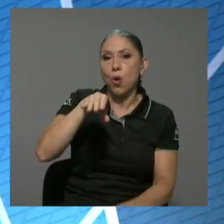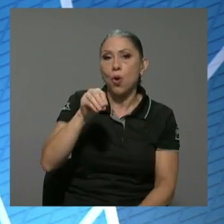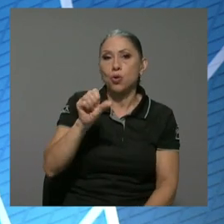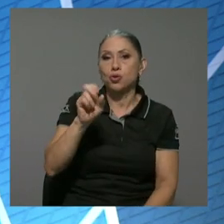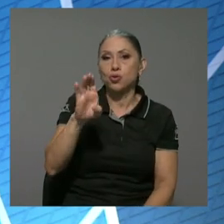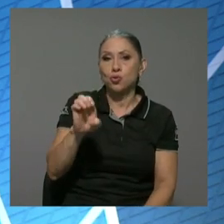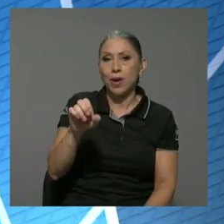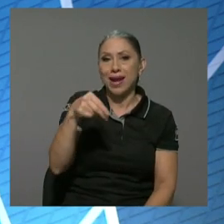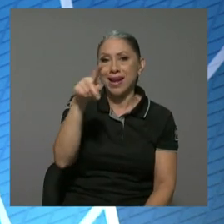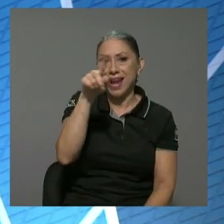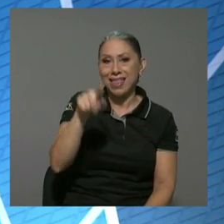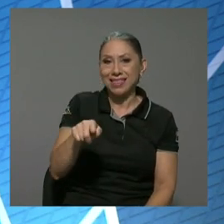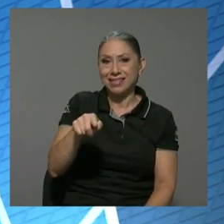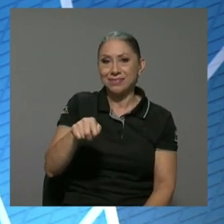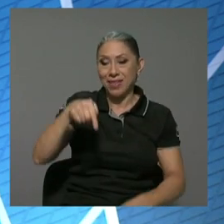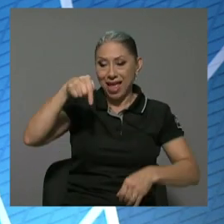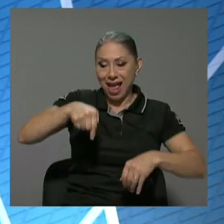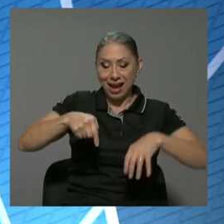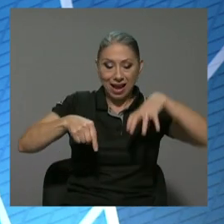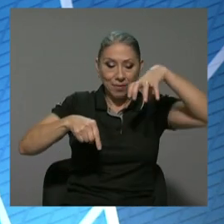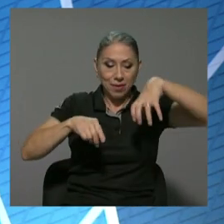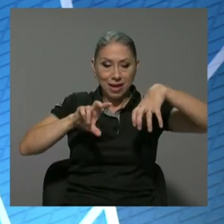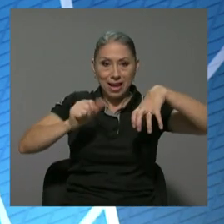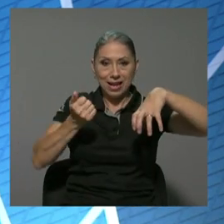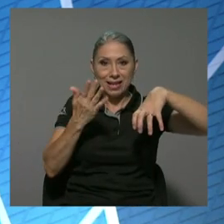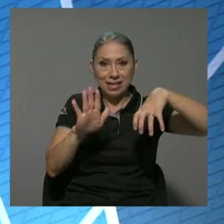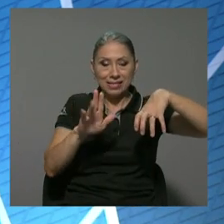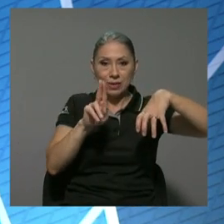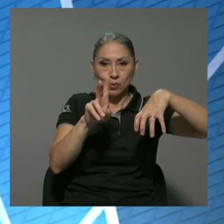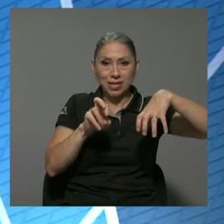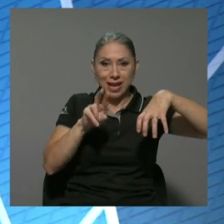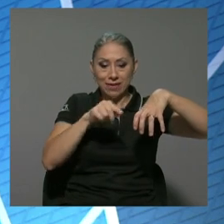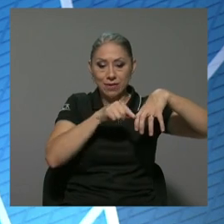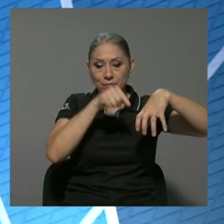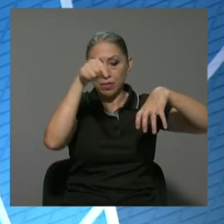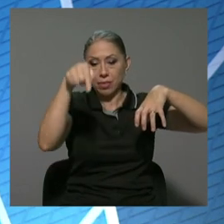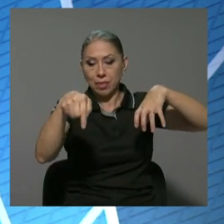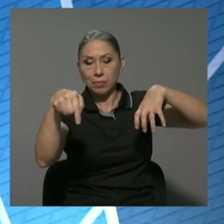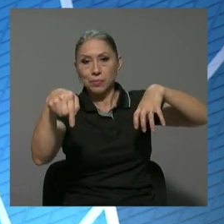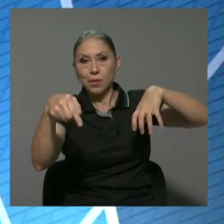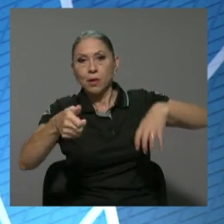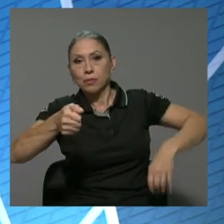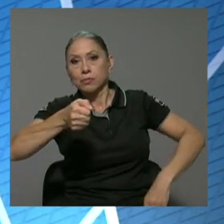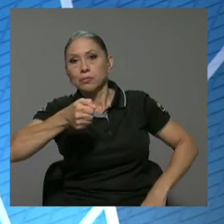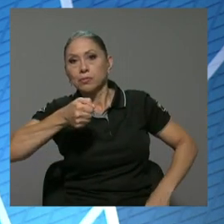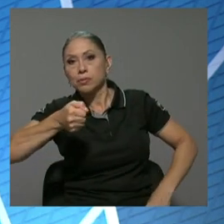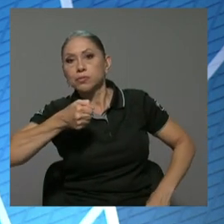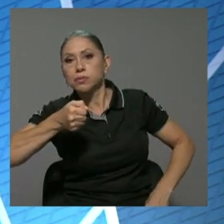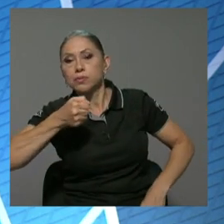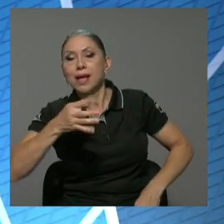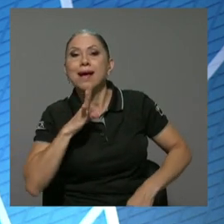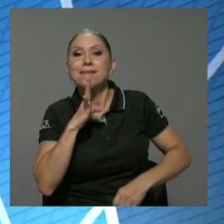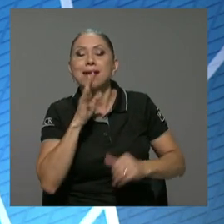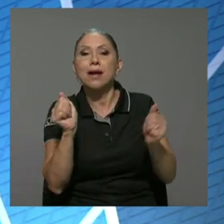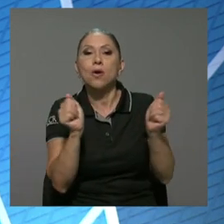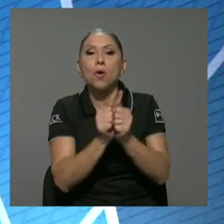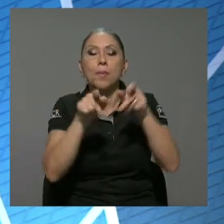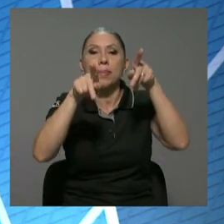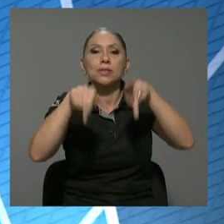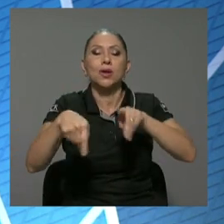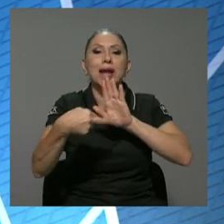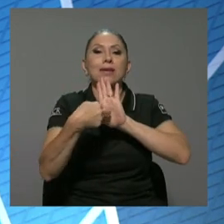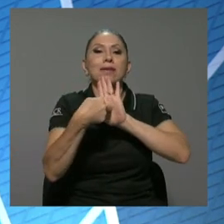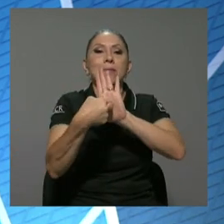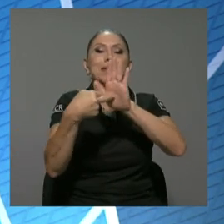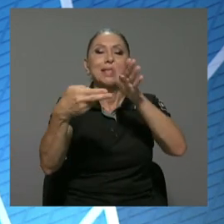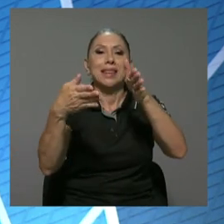frente a las instalaciones del canal UCR y quien conversará con la representante de la Federación